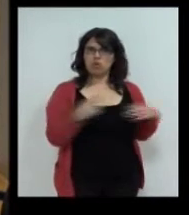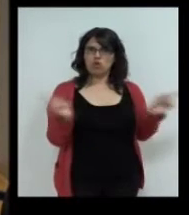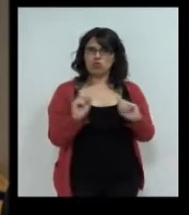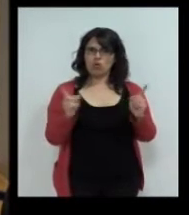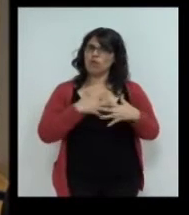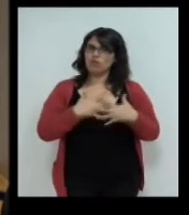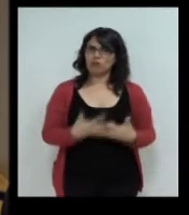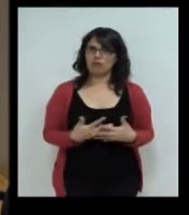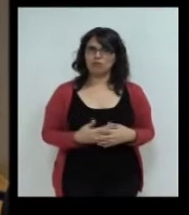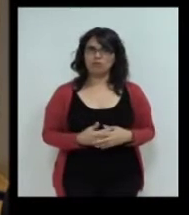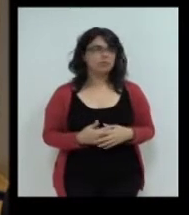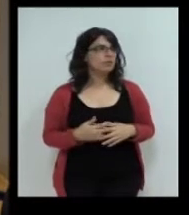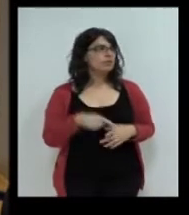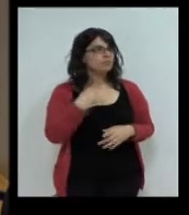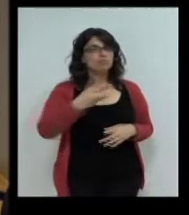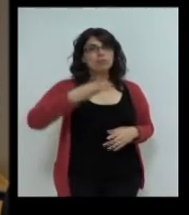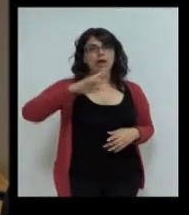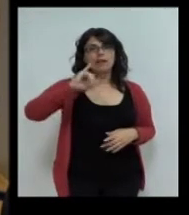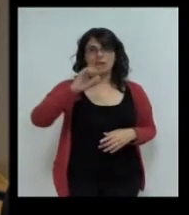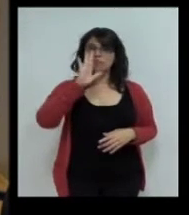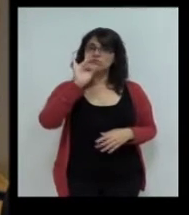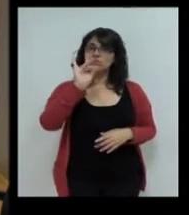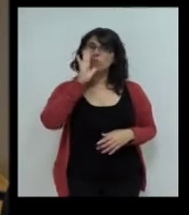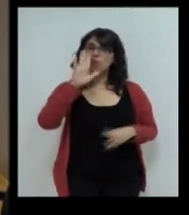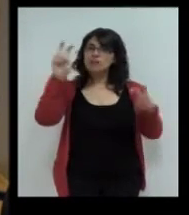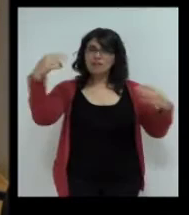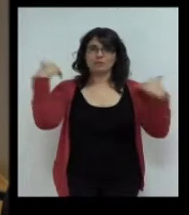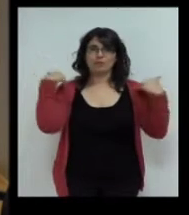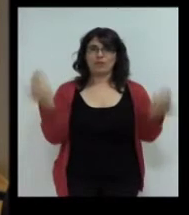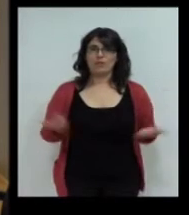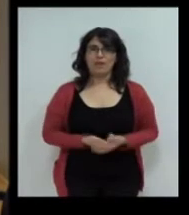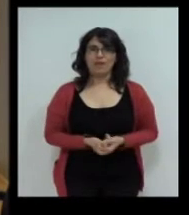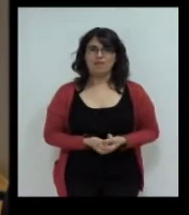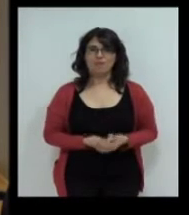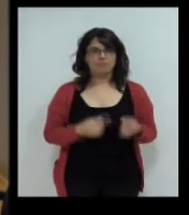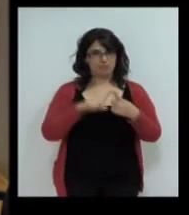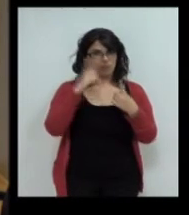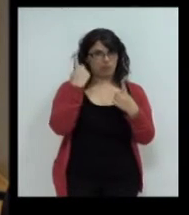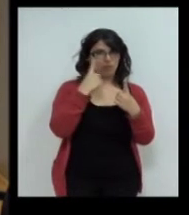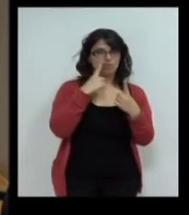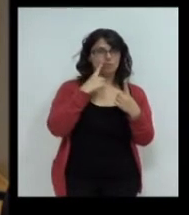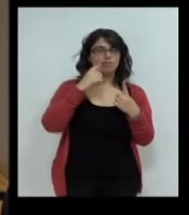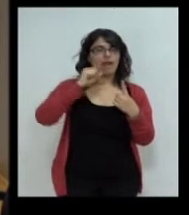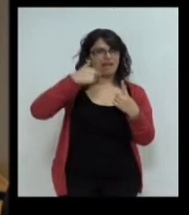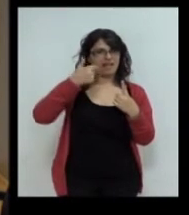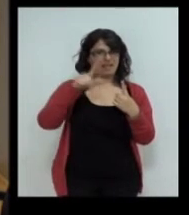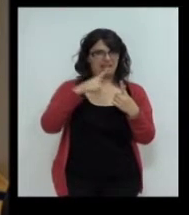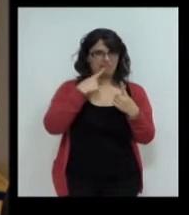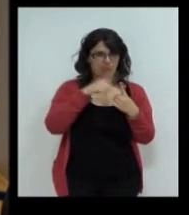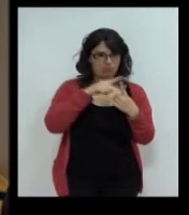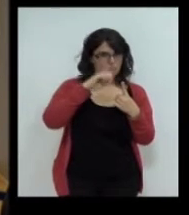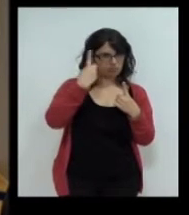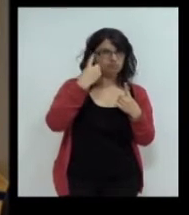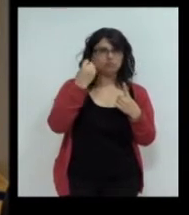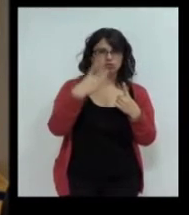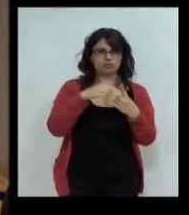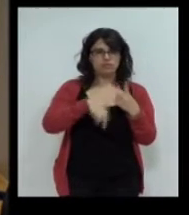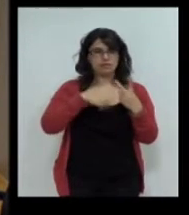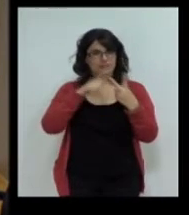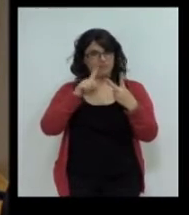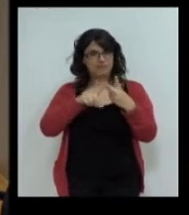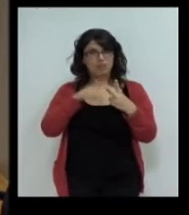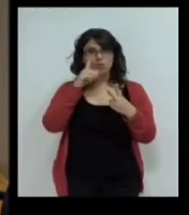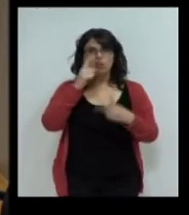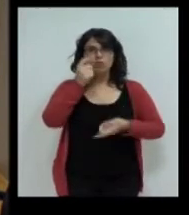tema de responsabilidad. Exacto. Eso por un lado. Y luego por otro lado esto hay que conjugarlo, ¿no? Ahí, porque ya cada vez más asumimos en